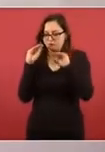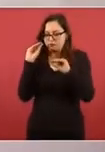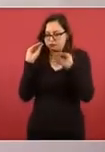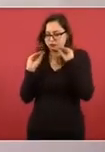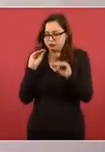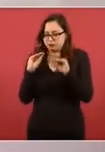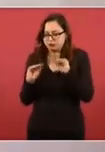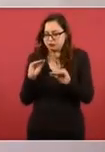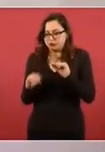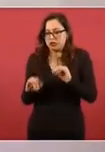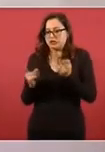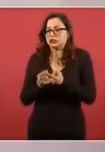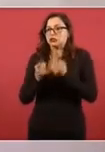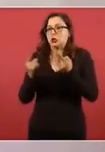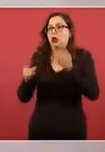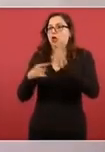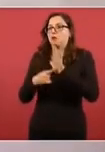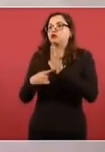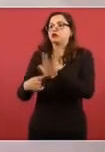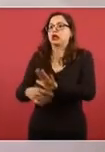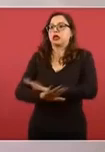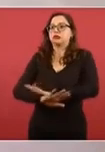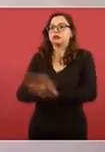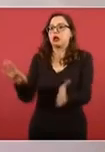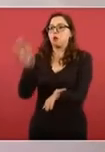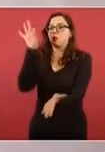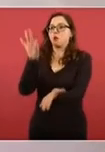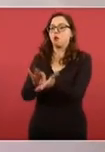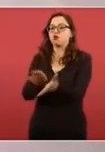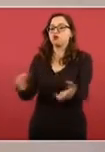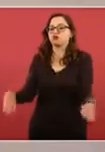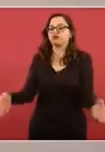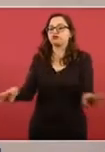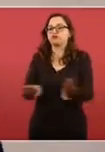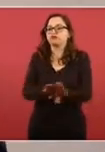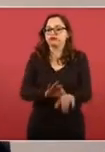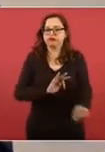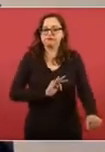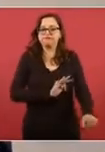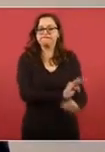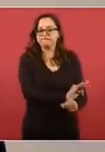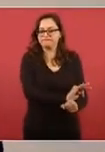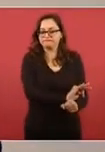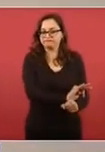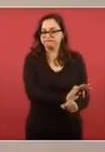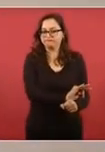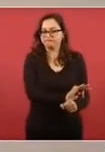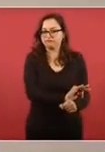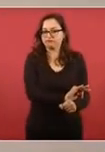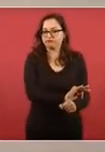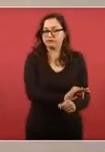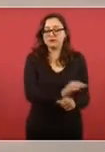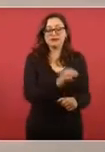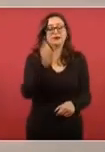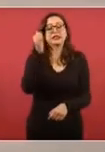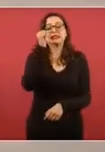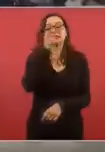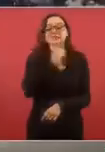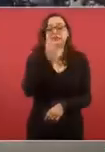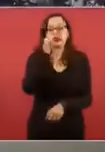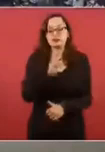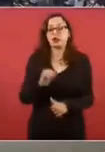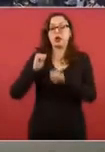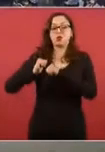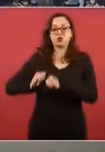municipales tuvieron conocimiento de la movilización de los estudiantes desde la salida de la escuela